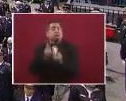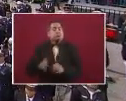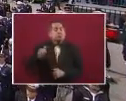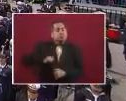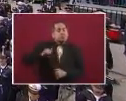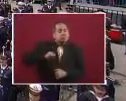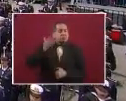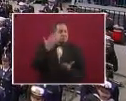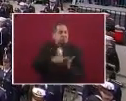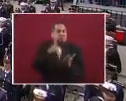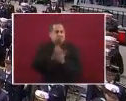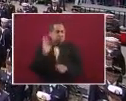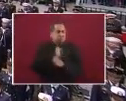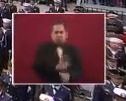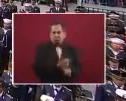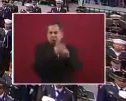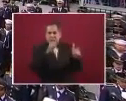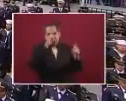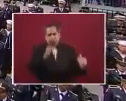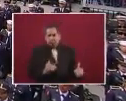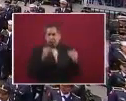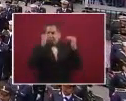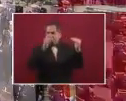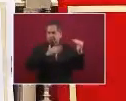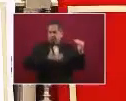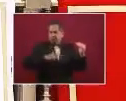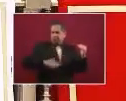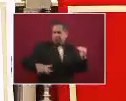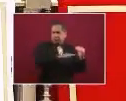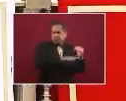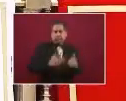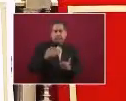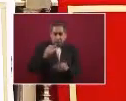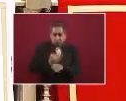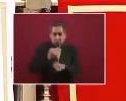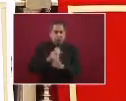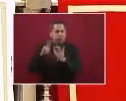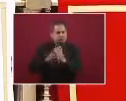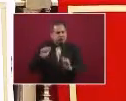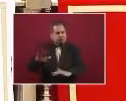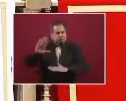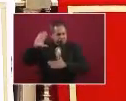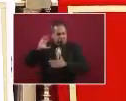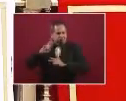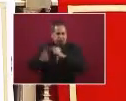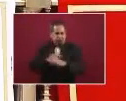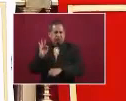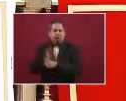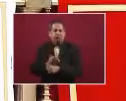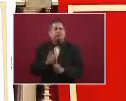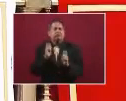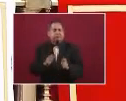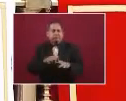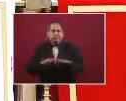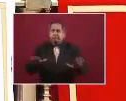vida por la libertad, la soberanía y la justicia, hoy ratificamos nuestra firme convicción de garantizar la